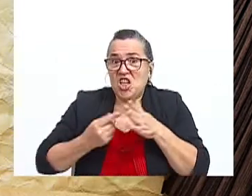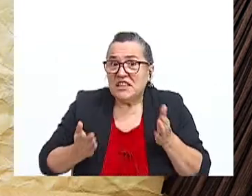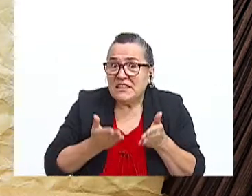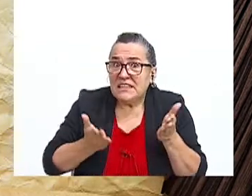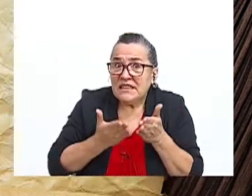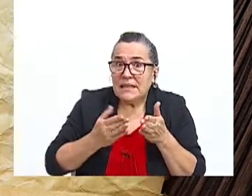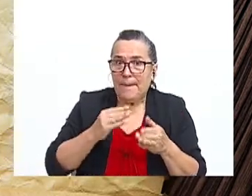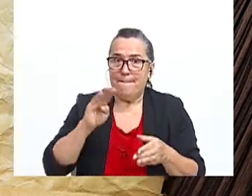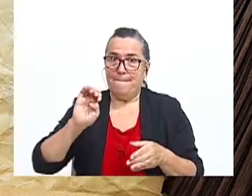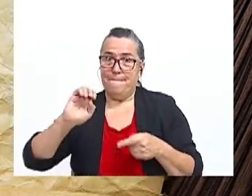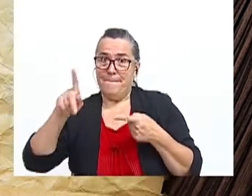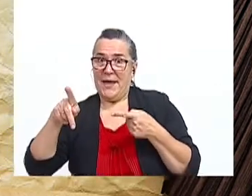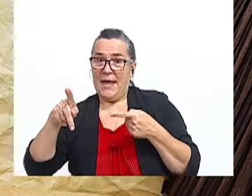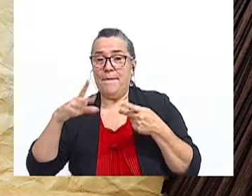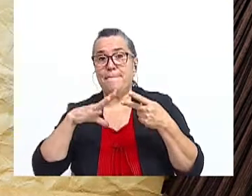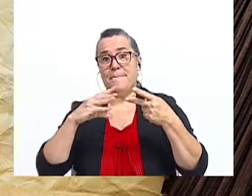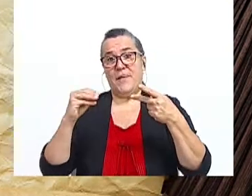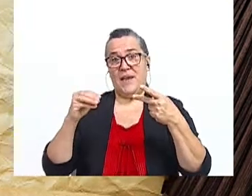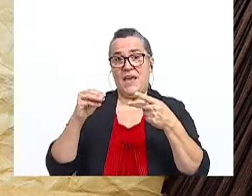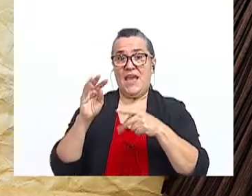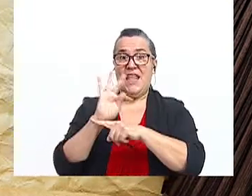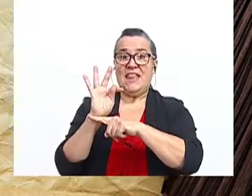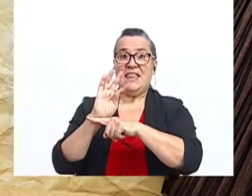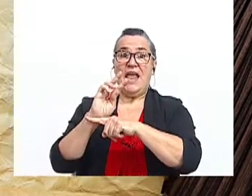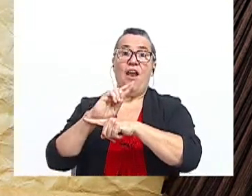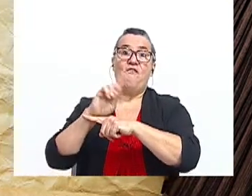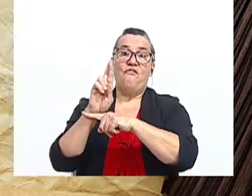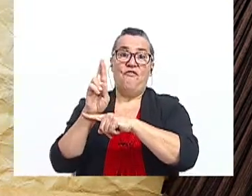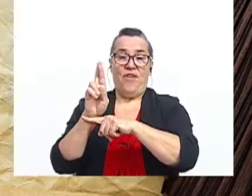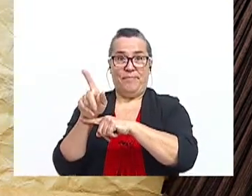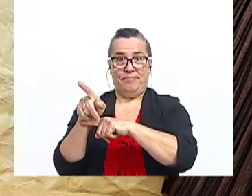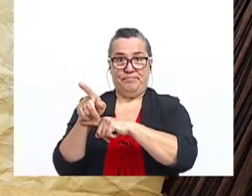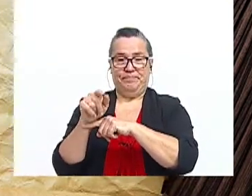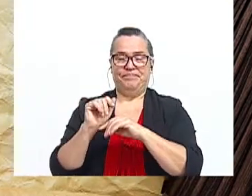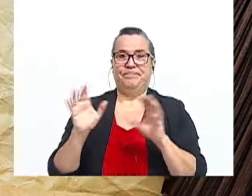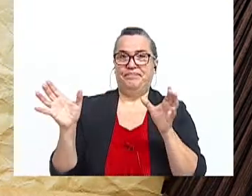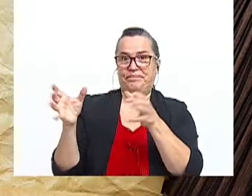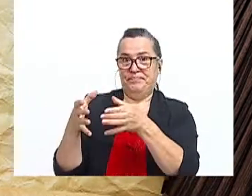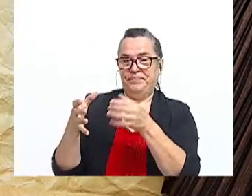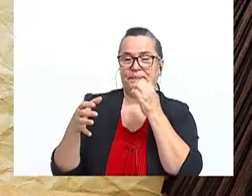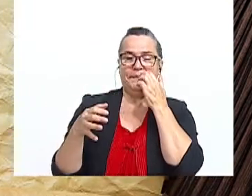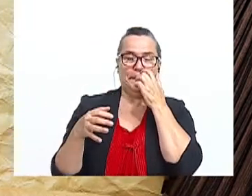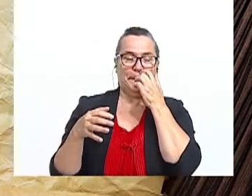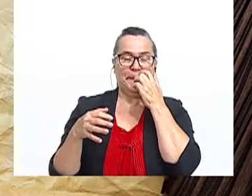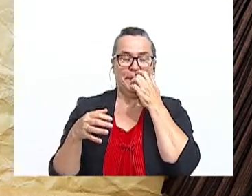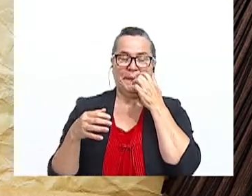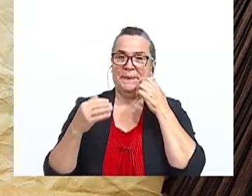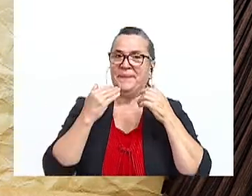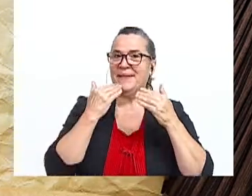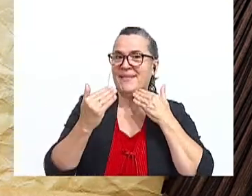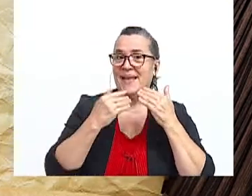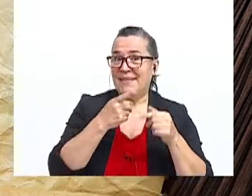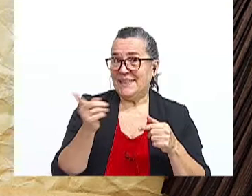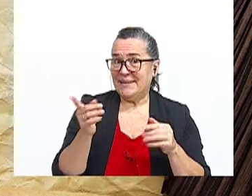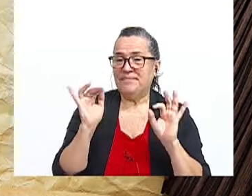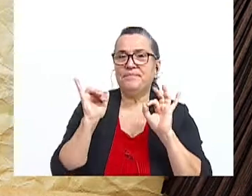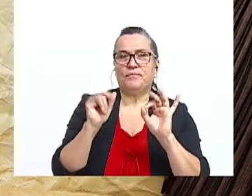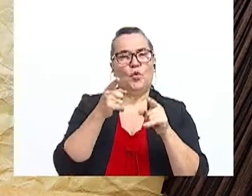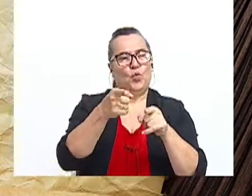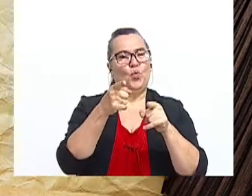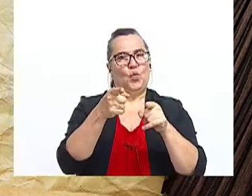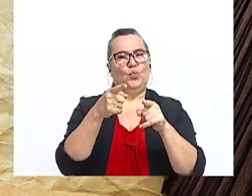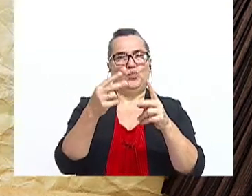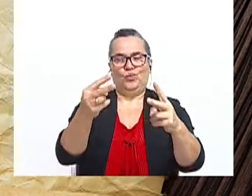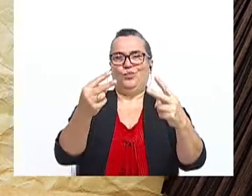del Ministerio de Educación Pública en conjunto con el Grupo Repretel. Gracias a ello, ustedes